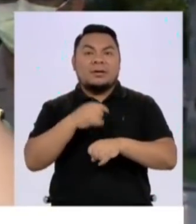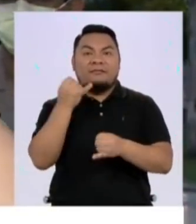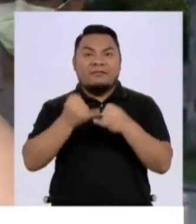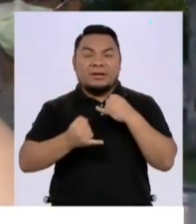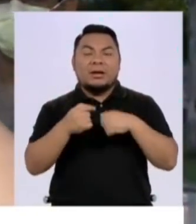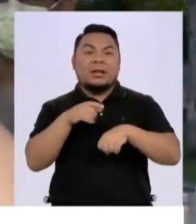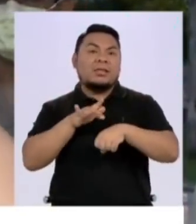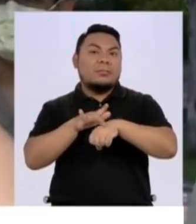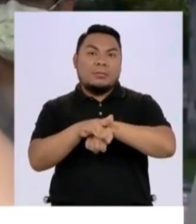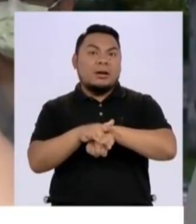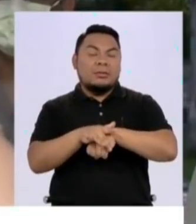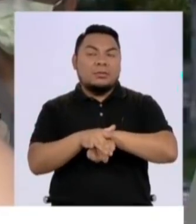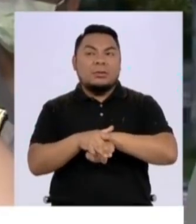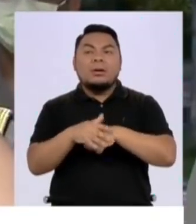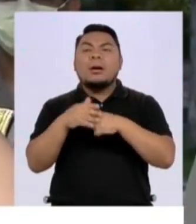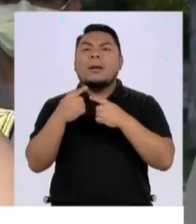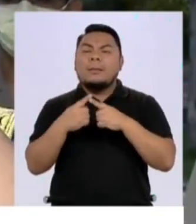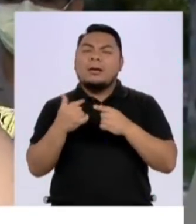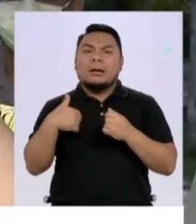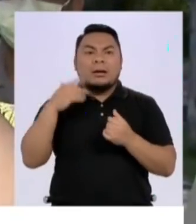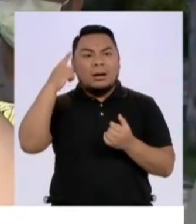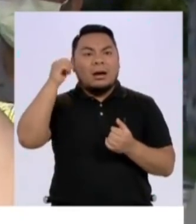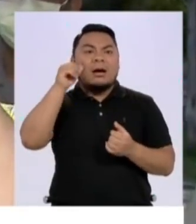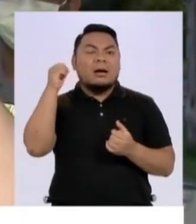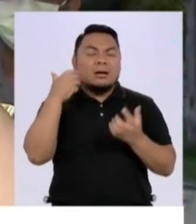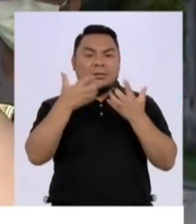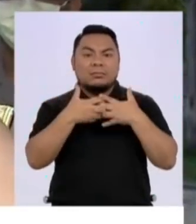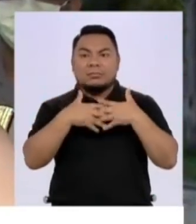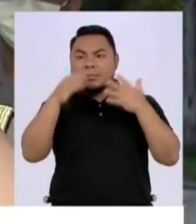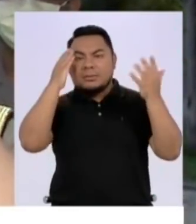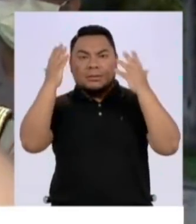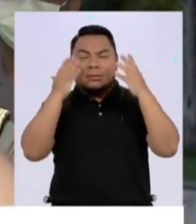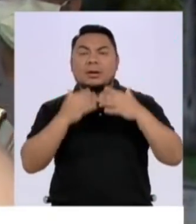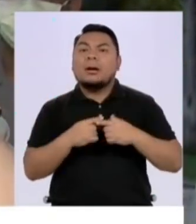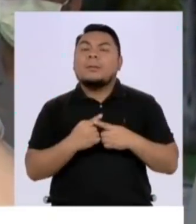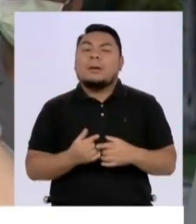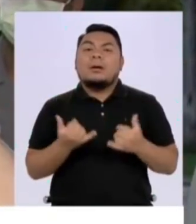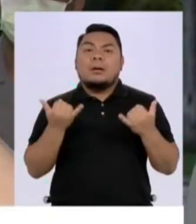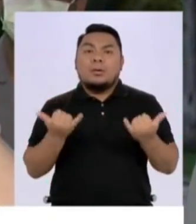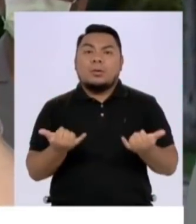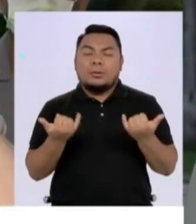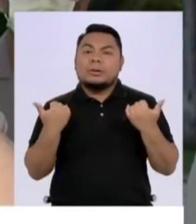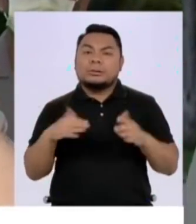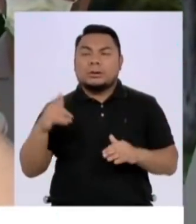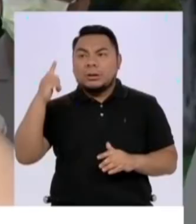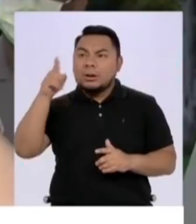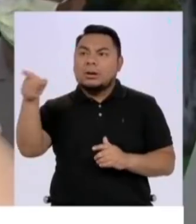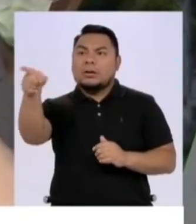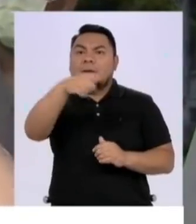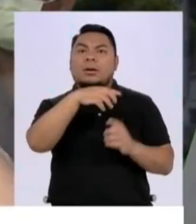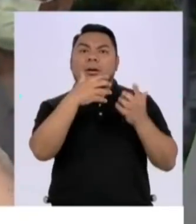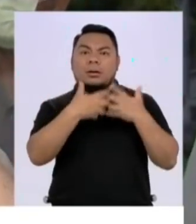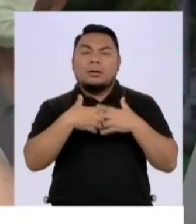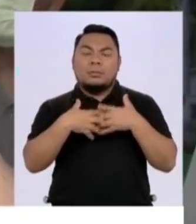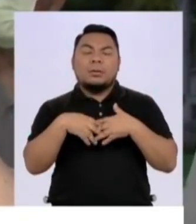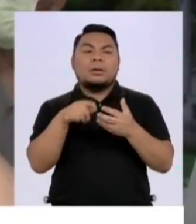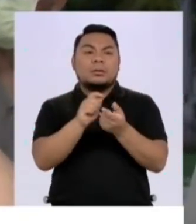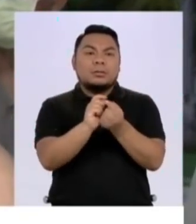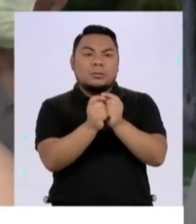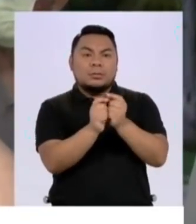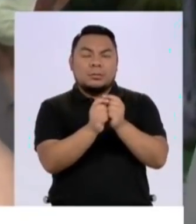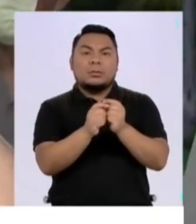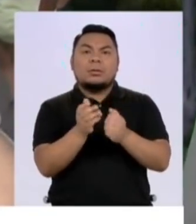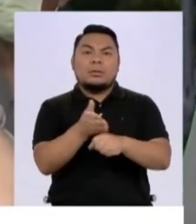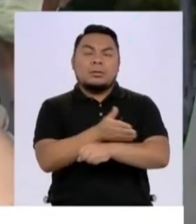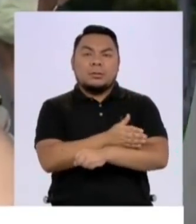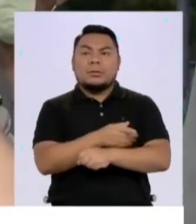afinar y se van a hacer todas las coordinaciones para que en las adecuaciones que se hagan tanto los servicios de transporte público como las